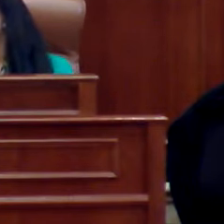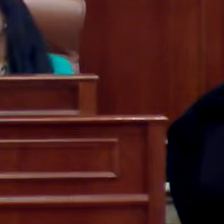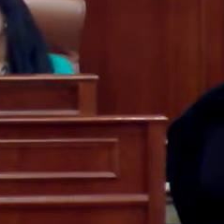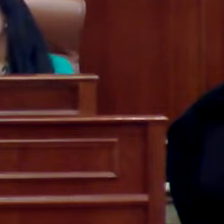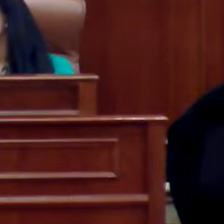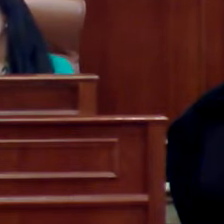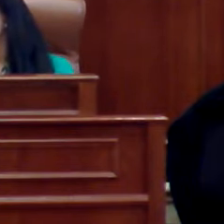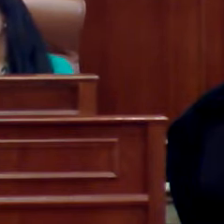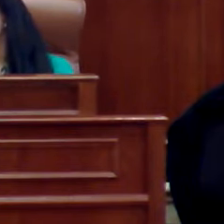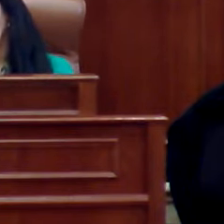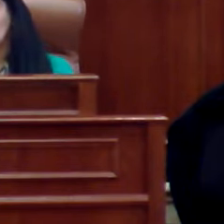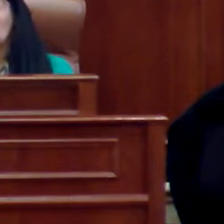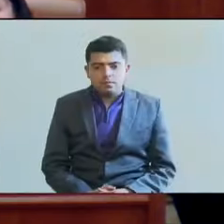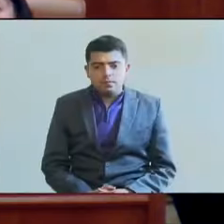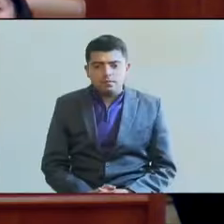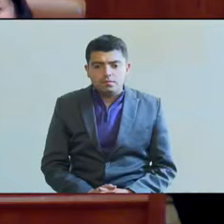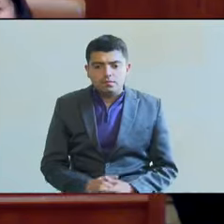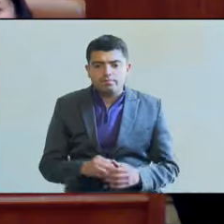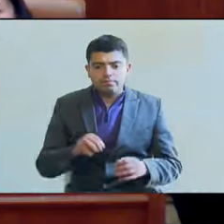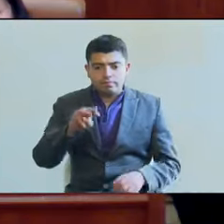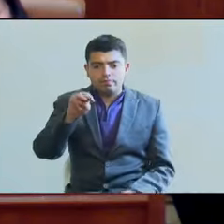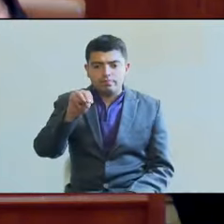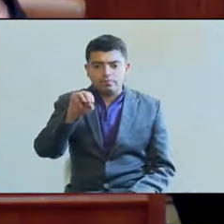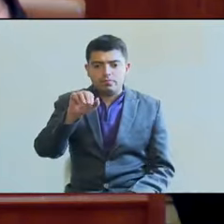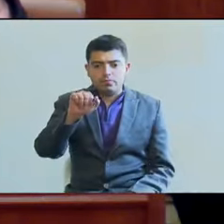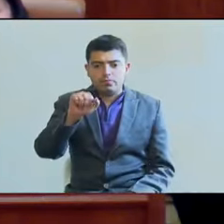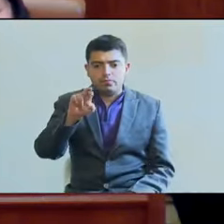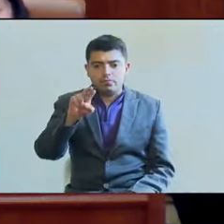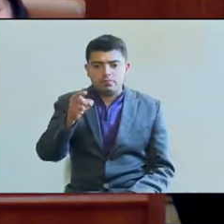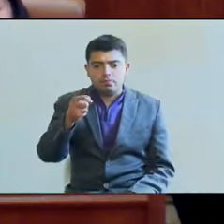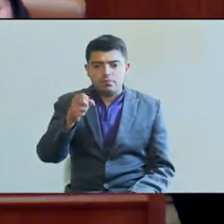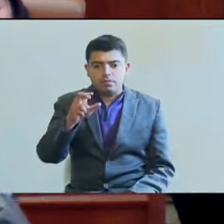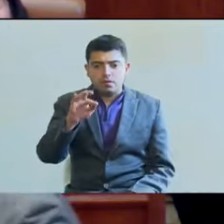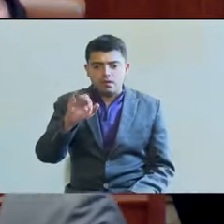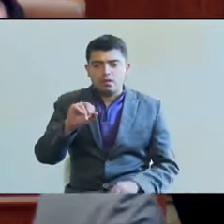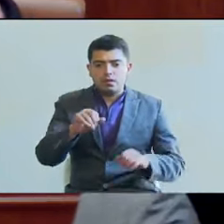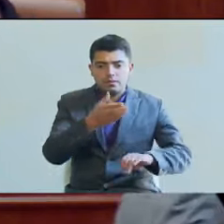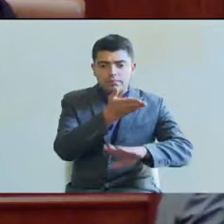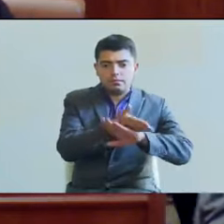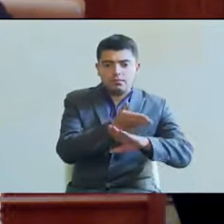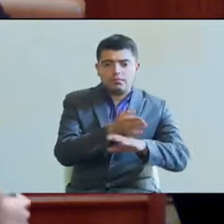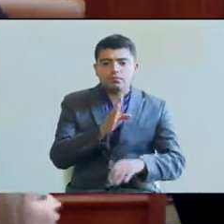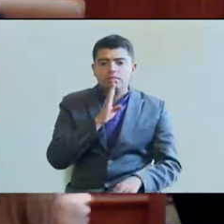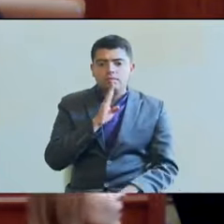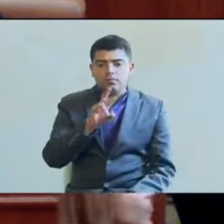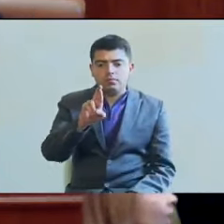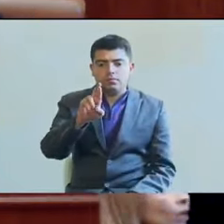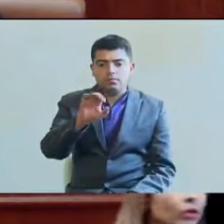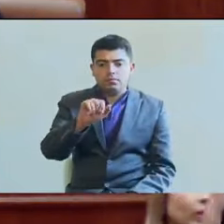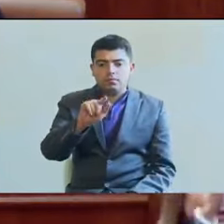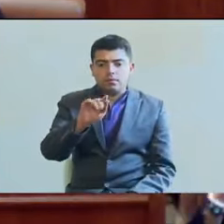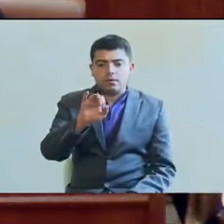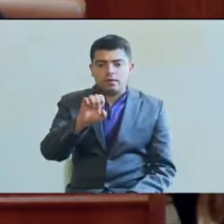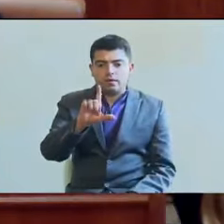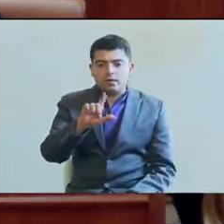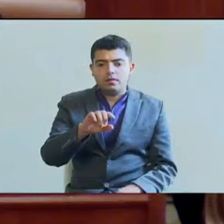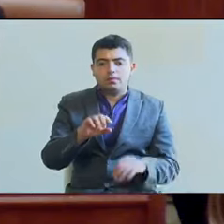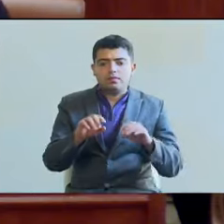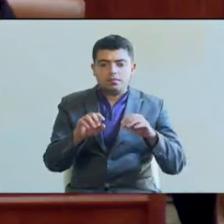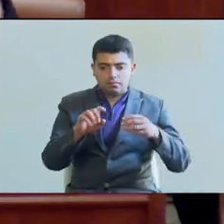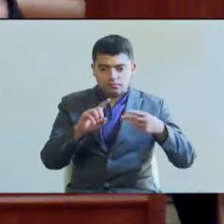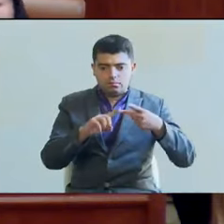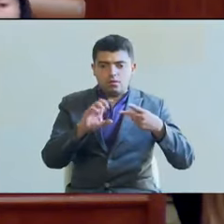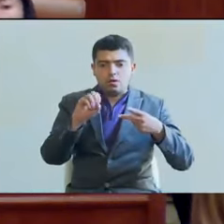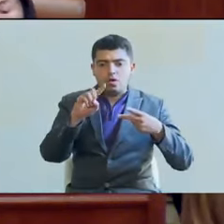Acosta Margarita María Restrepo Rafael ponente Rafael Romero piñeros Óscar ospina Quintero Margarita María